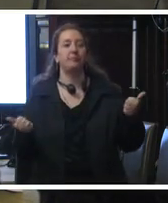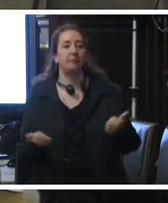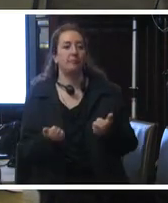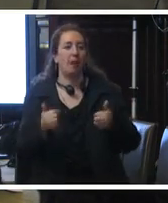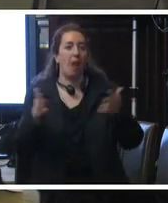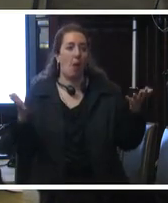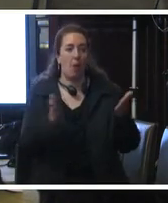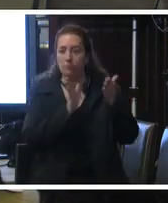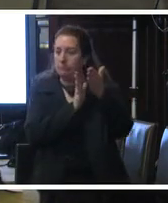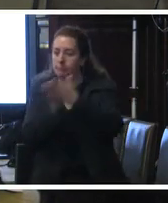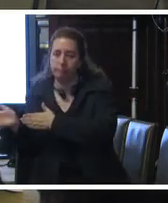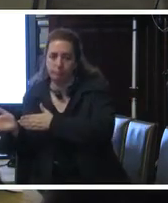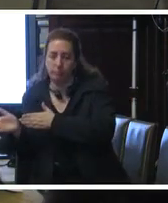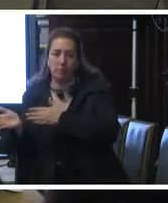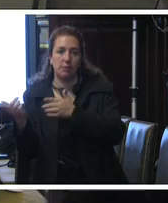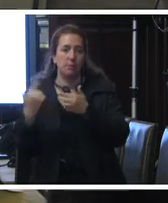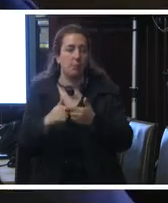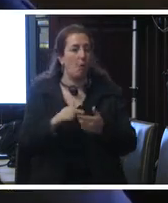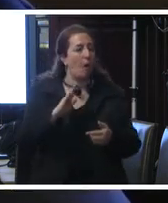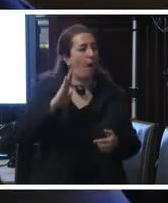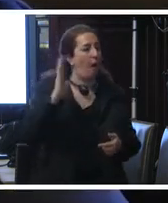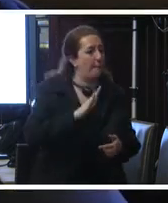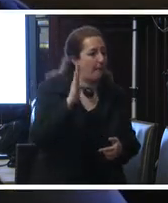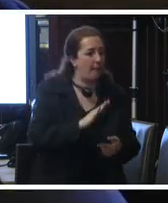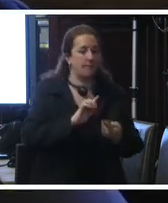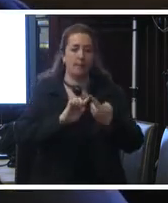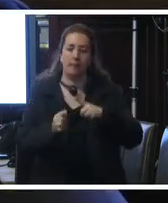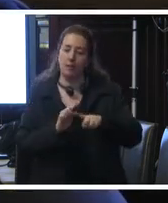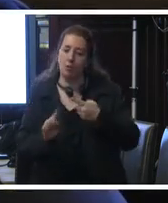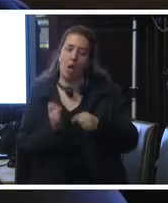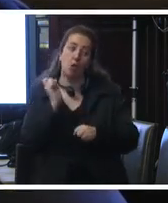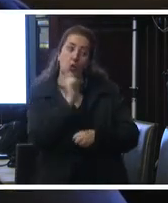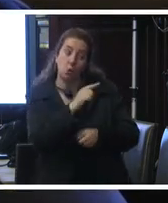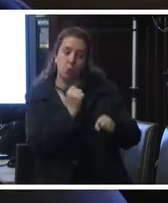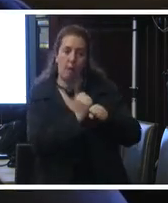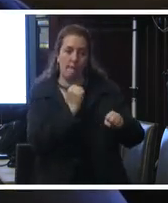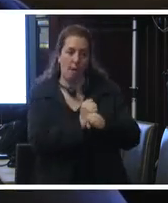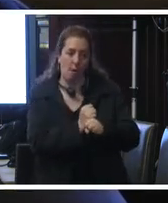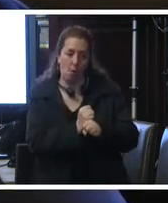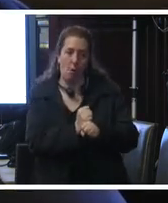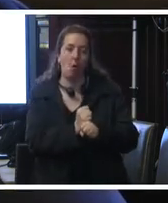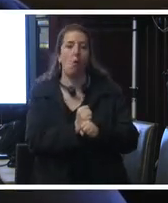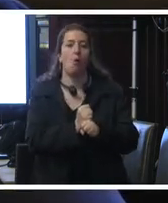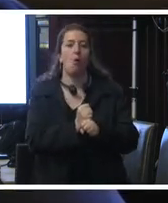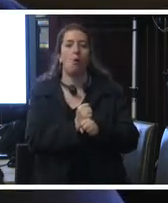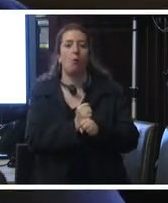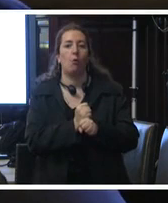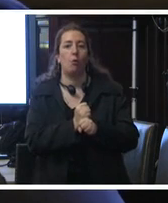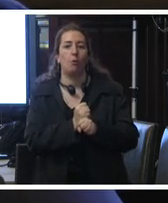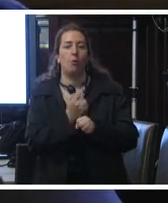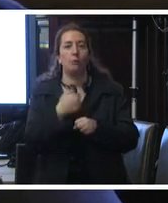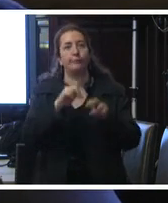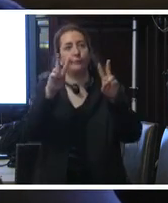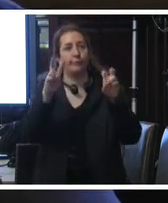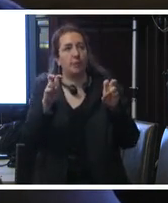que se encuentra exiliada a raíz de amenazas vinculadas a su trabajo crítico con respecto, bueno, a los